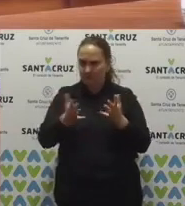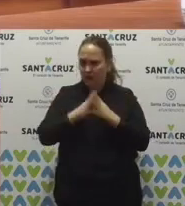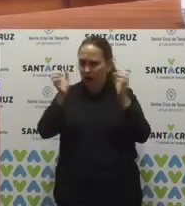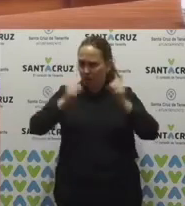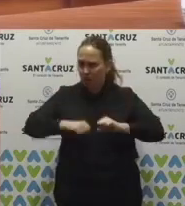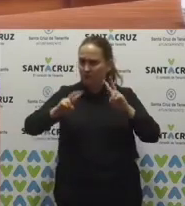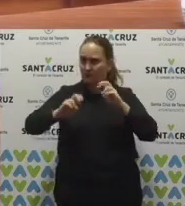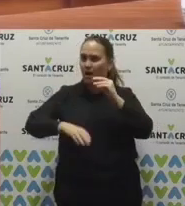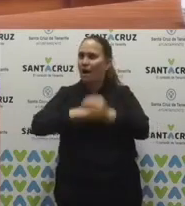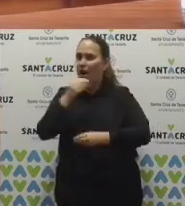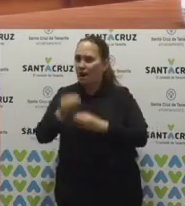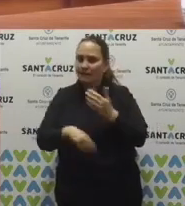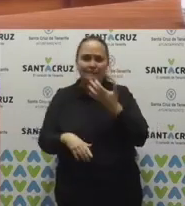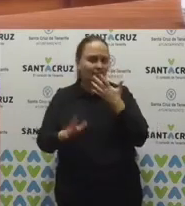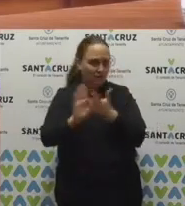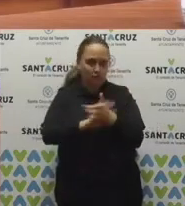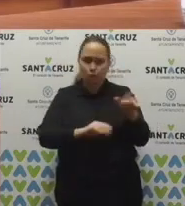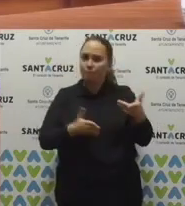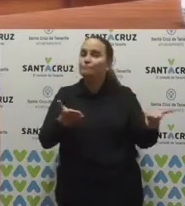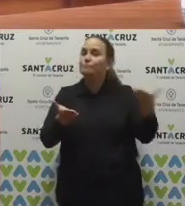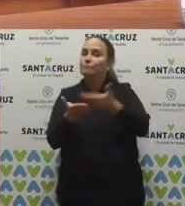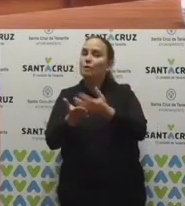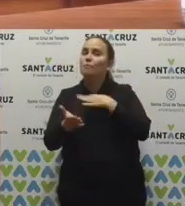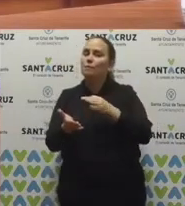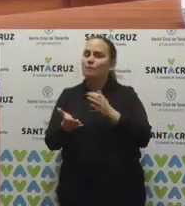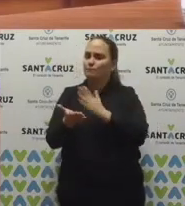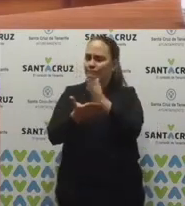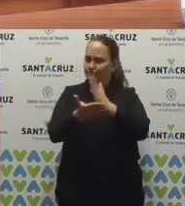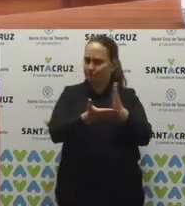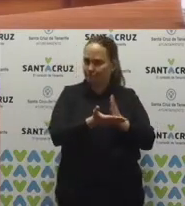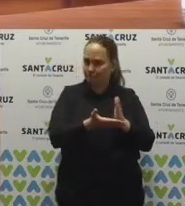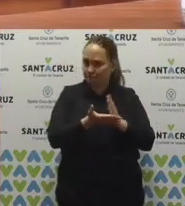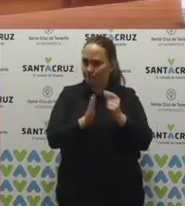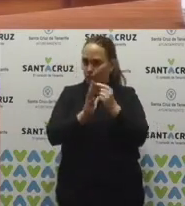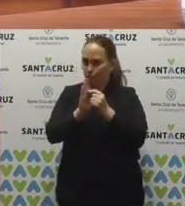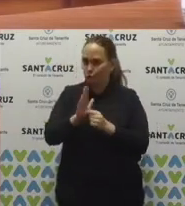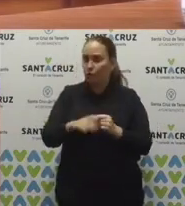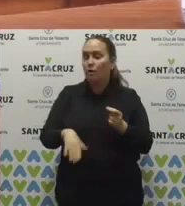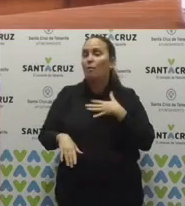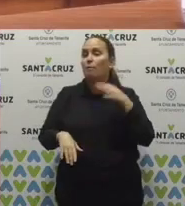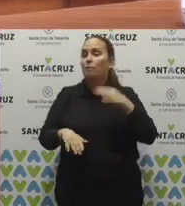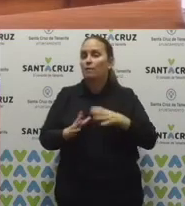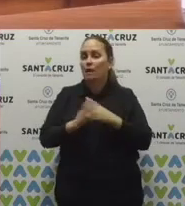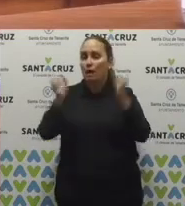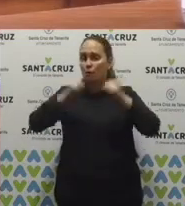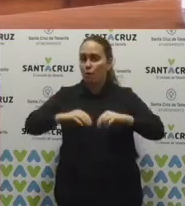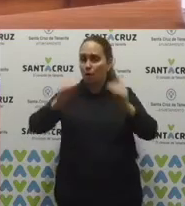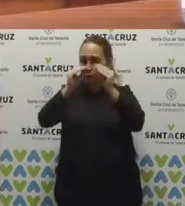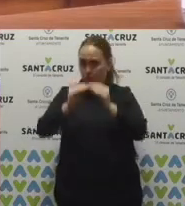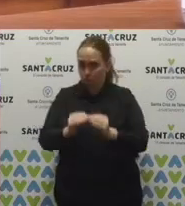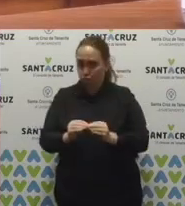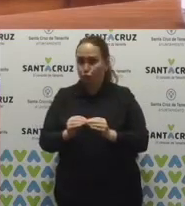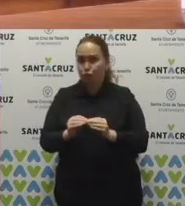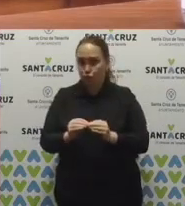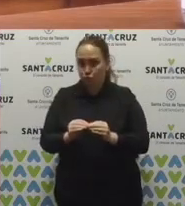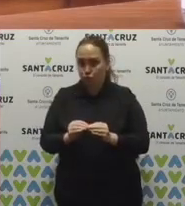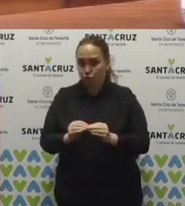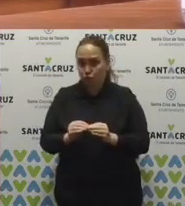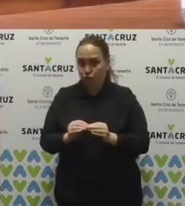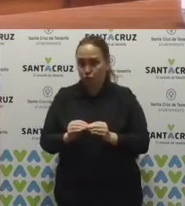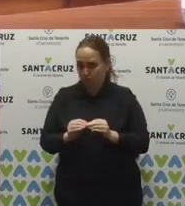es decir una evaluación usted apuntaba varios varios puntos que podrían derivarse de ese